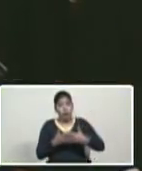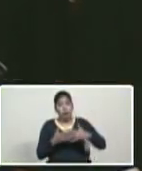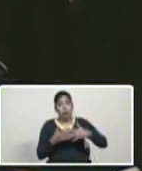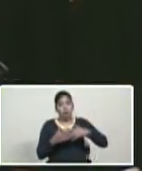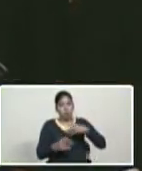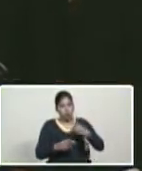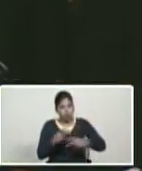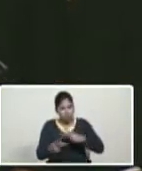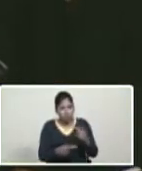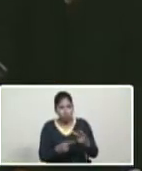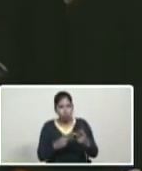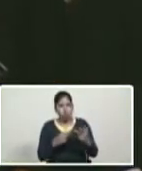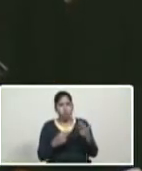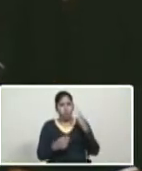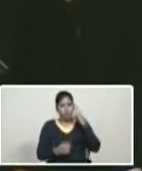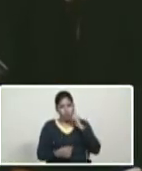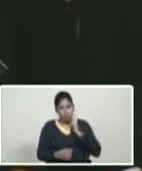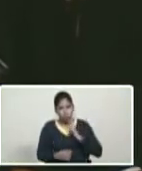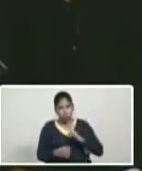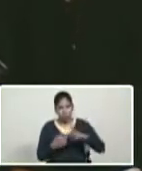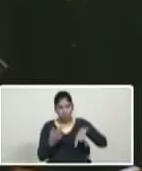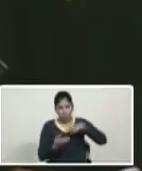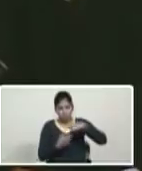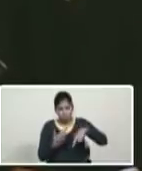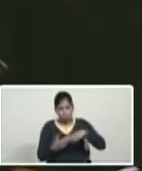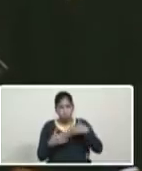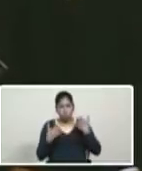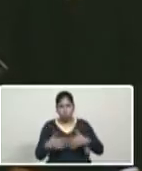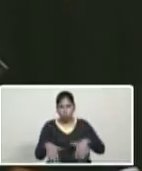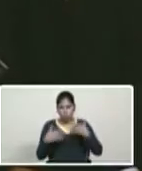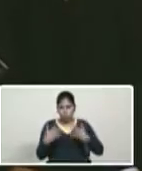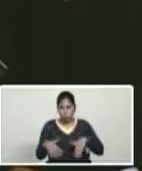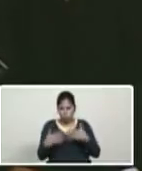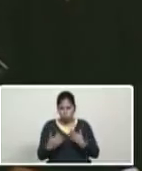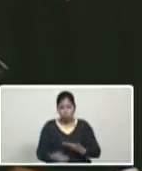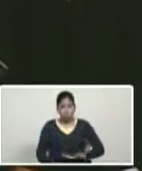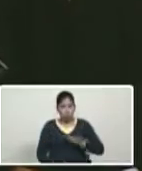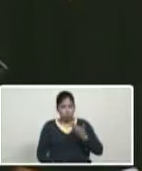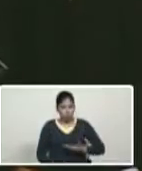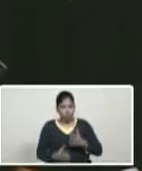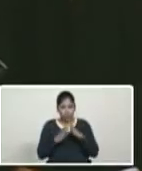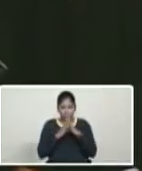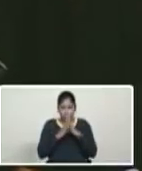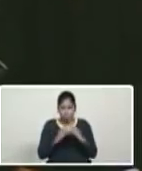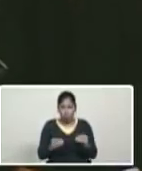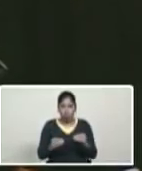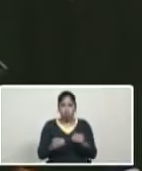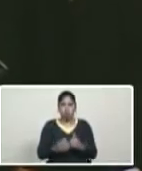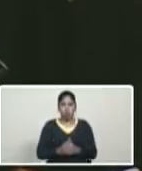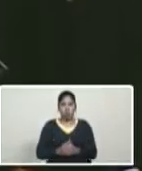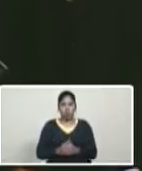pero en especial son inmensas las enseñanzas